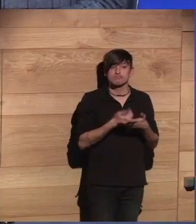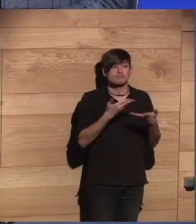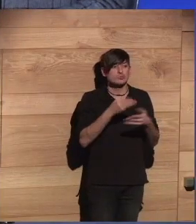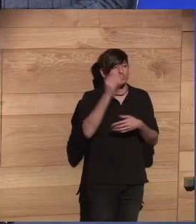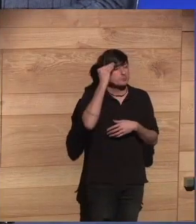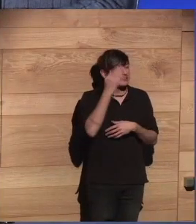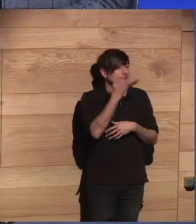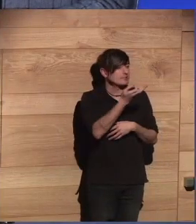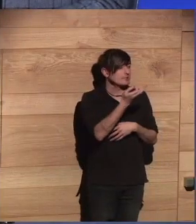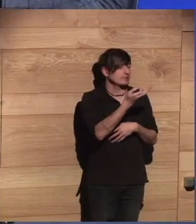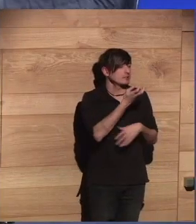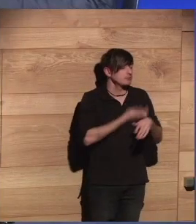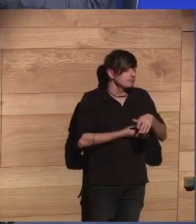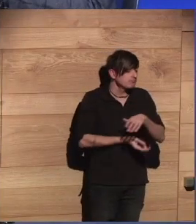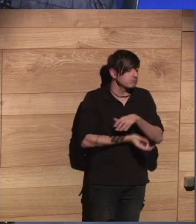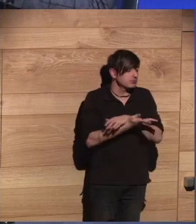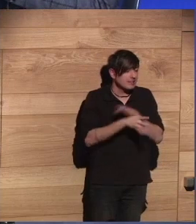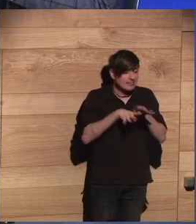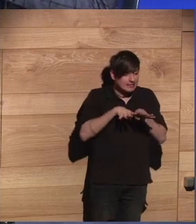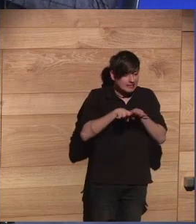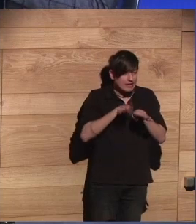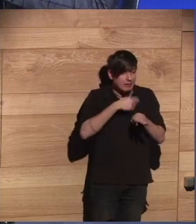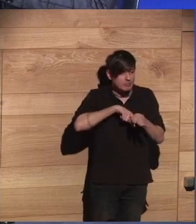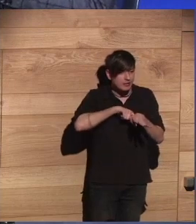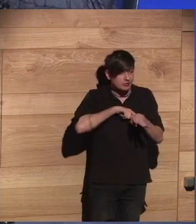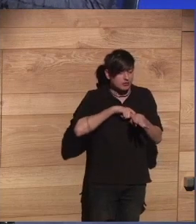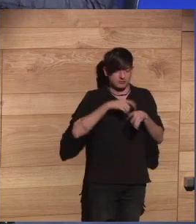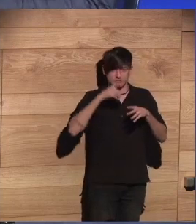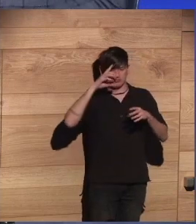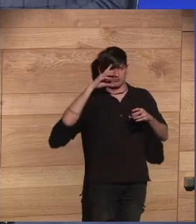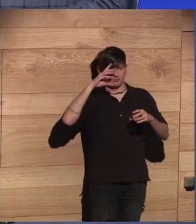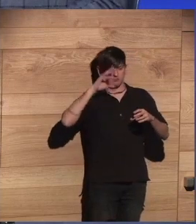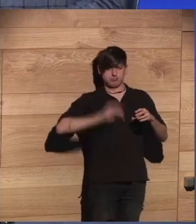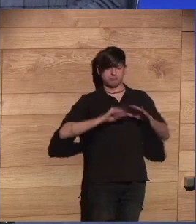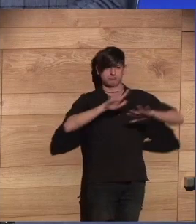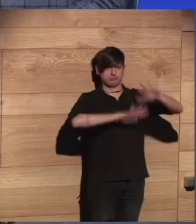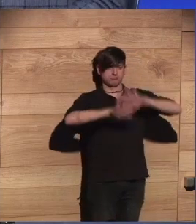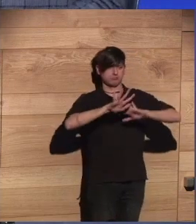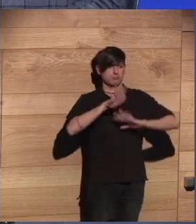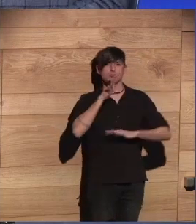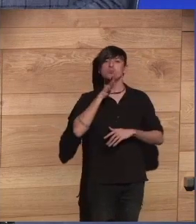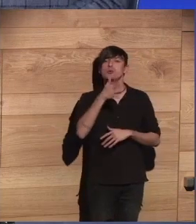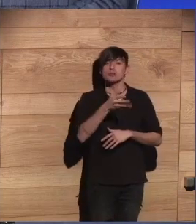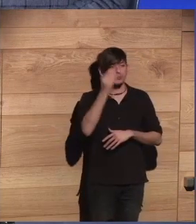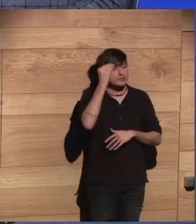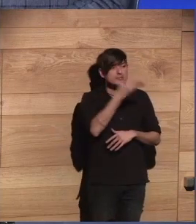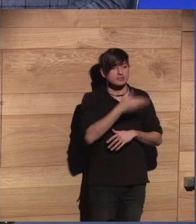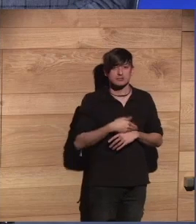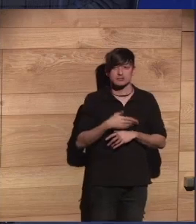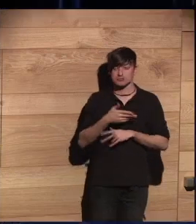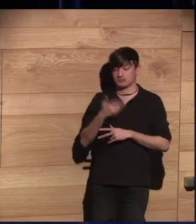lo que le genera a la crítica española ese desconcierto en una primera instancia? Claro, El